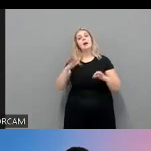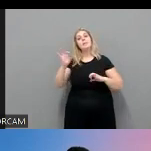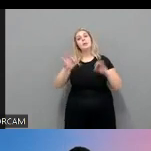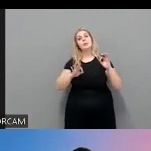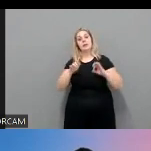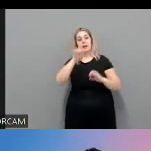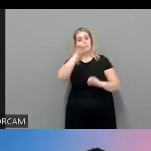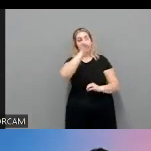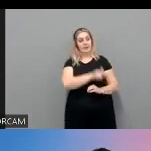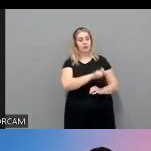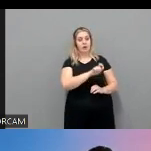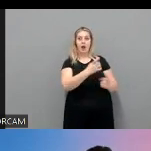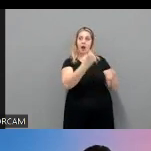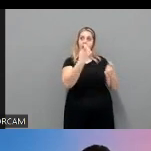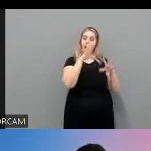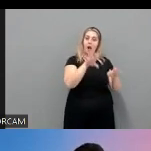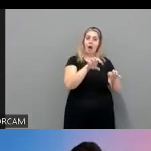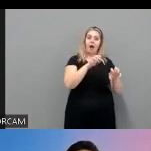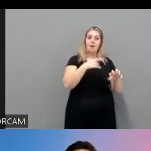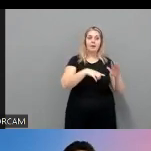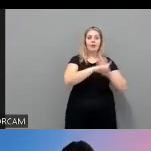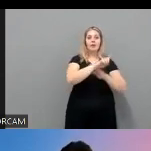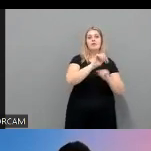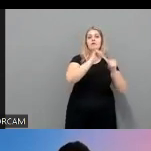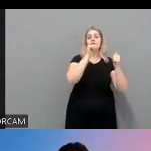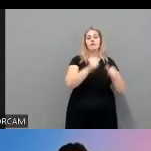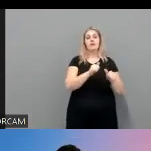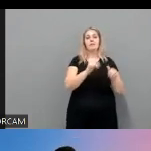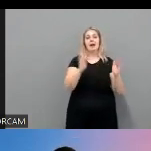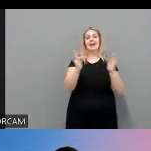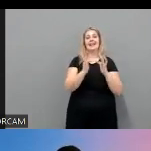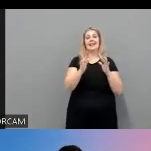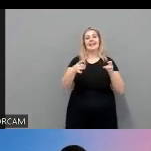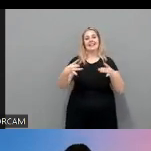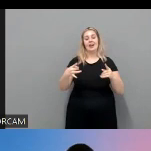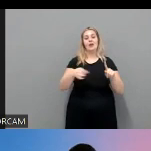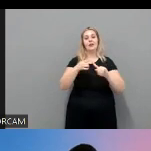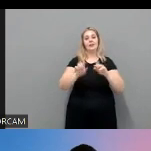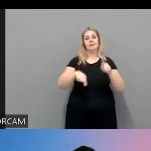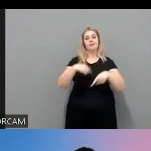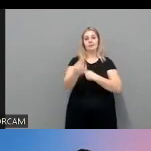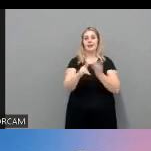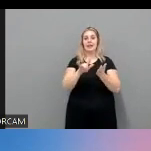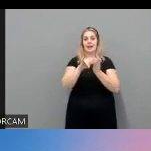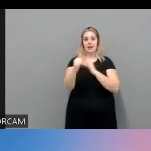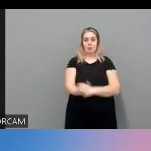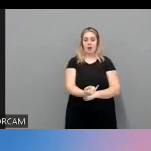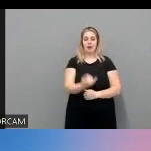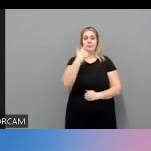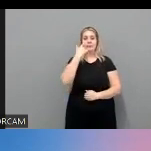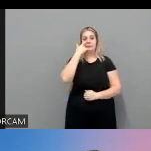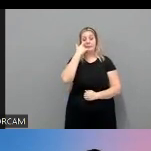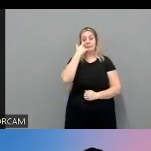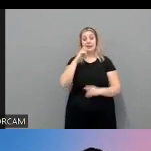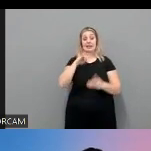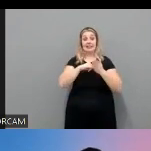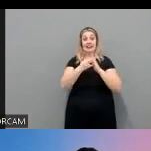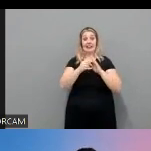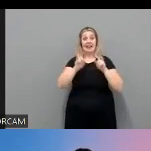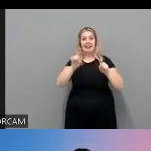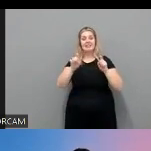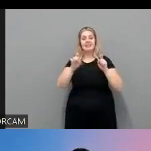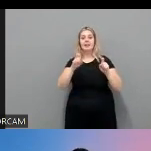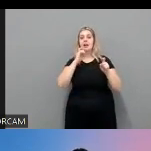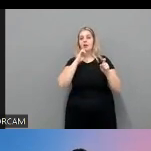el aprendiz también use el sistema de CA de forma interactiva y para generar lenguaje. La enseñanza de esta técnica se lleva a cabo